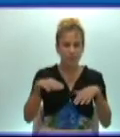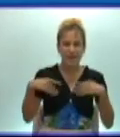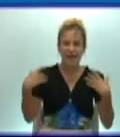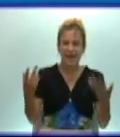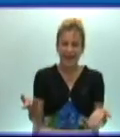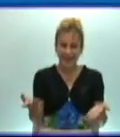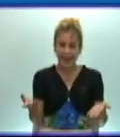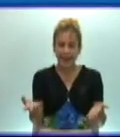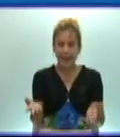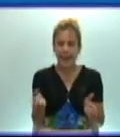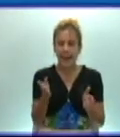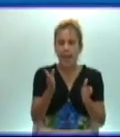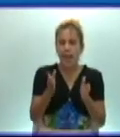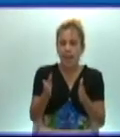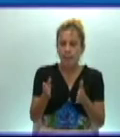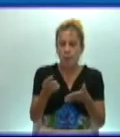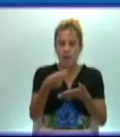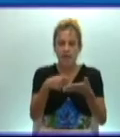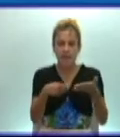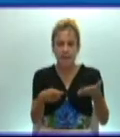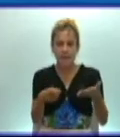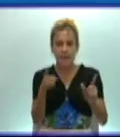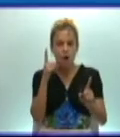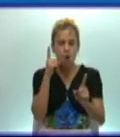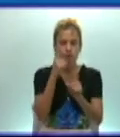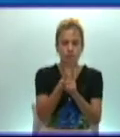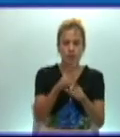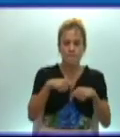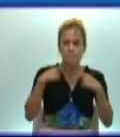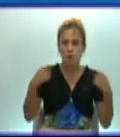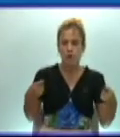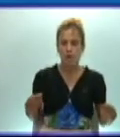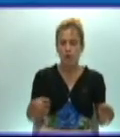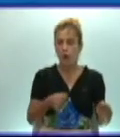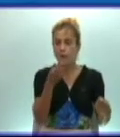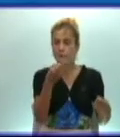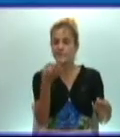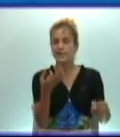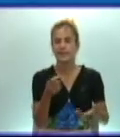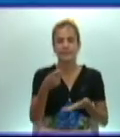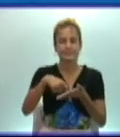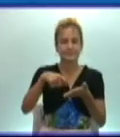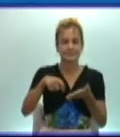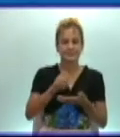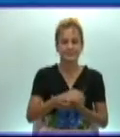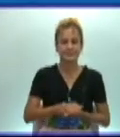tipo de carta encontró el pionero? Argumenta tu respuesta. Pueden anotar.